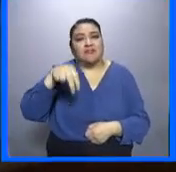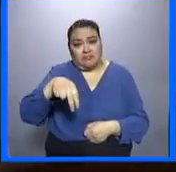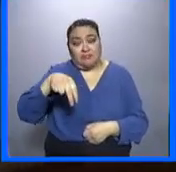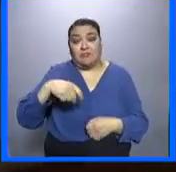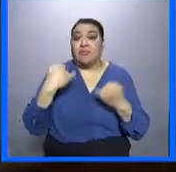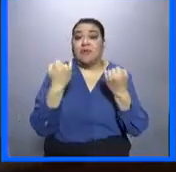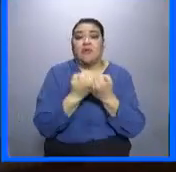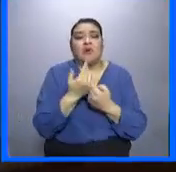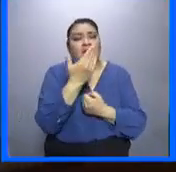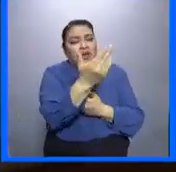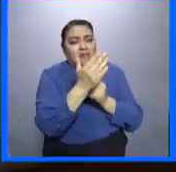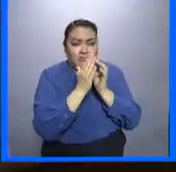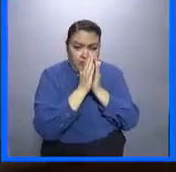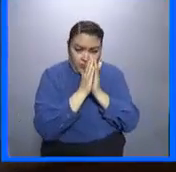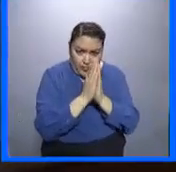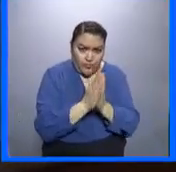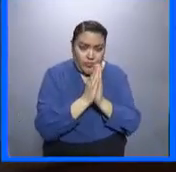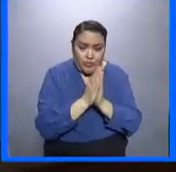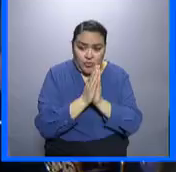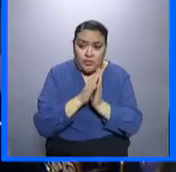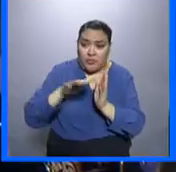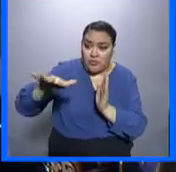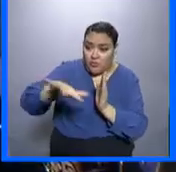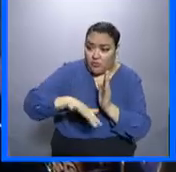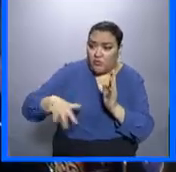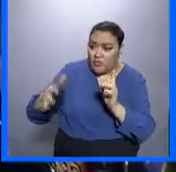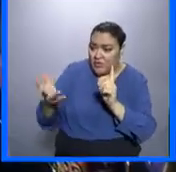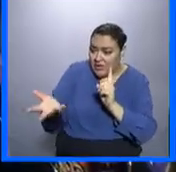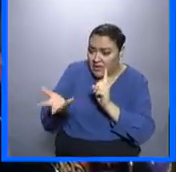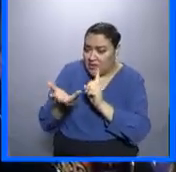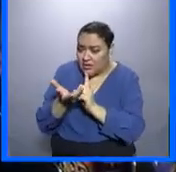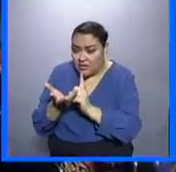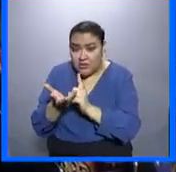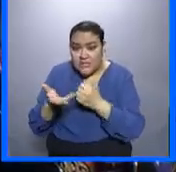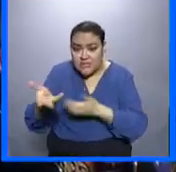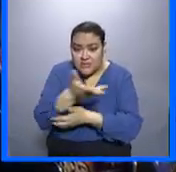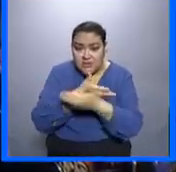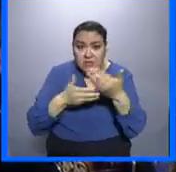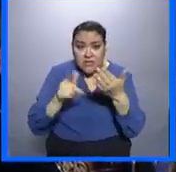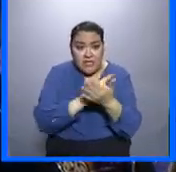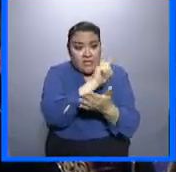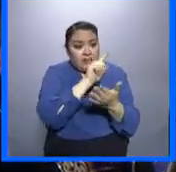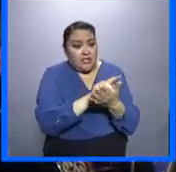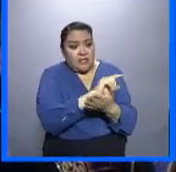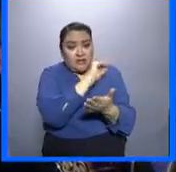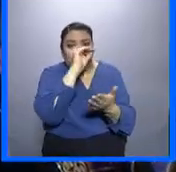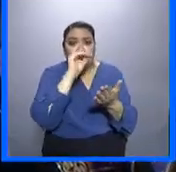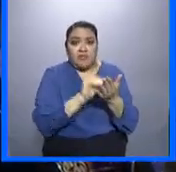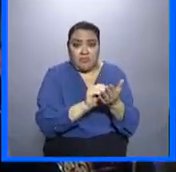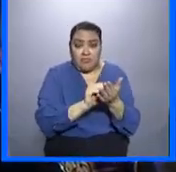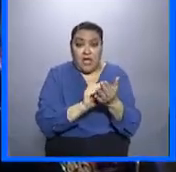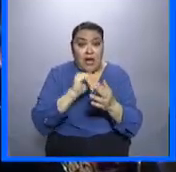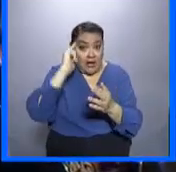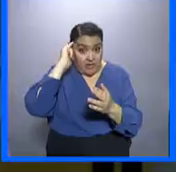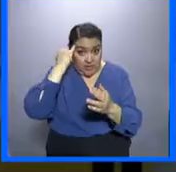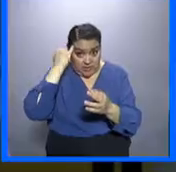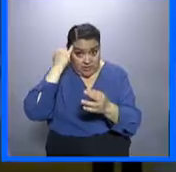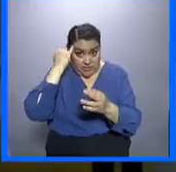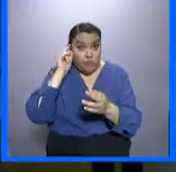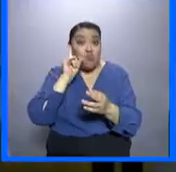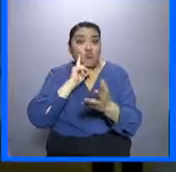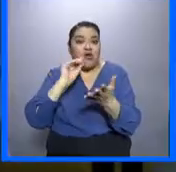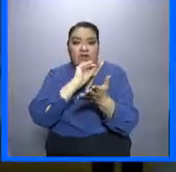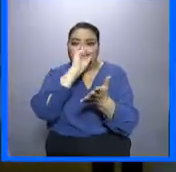y piden que este histórico acercamiento lleve a una reforma con perspectiva de género indígena. En